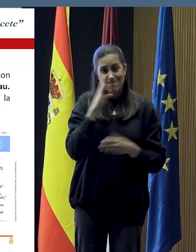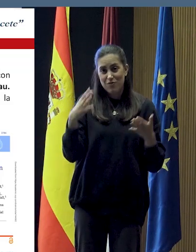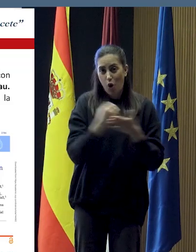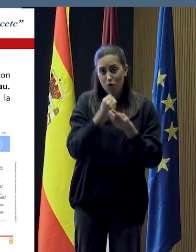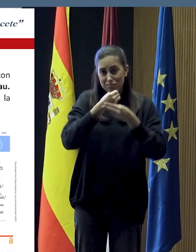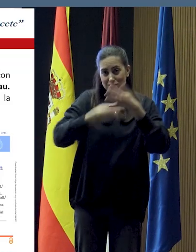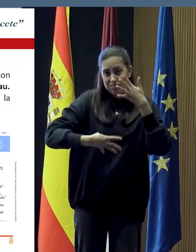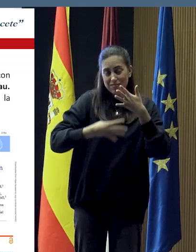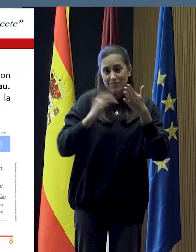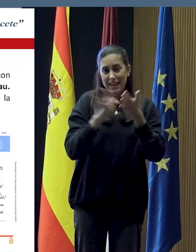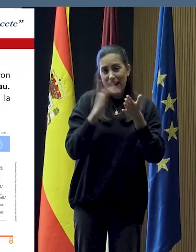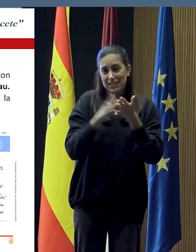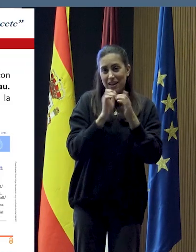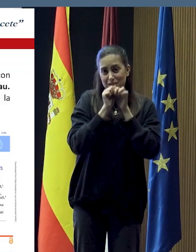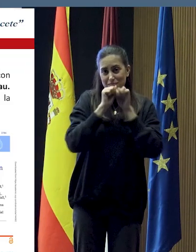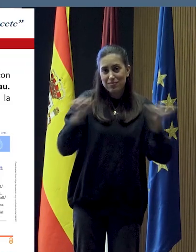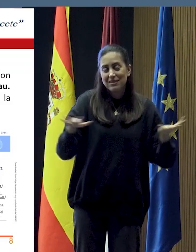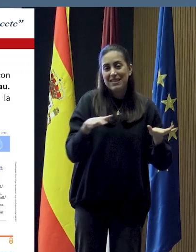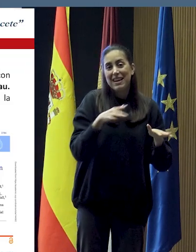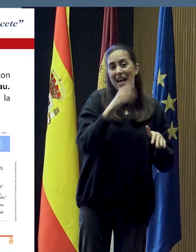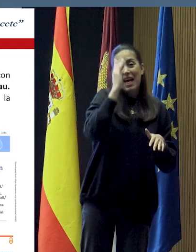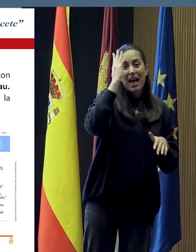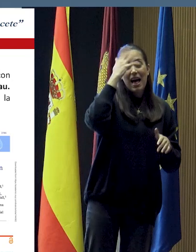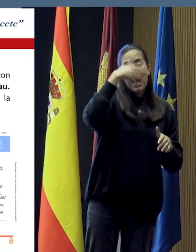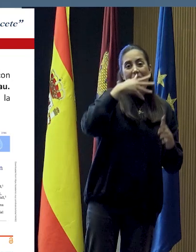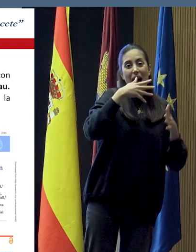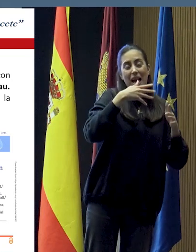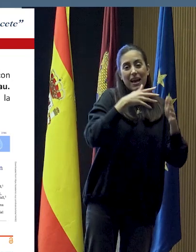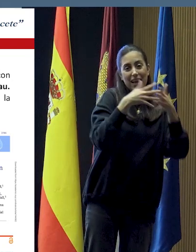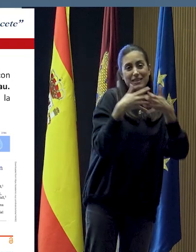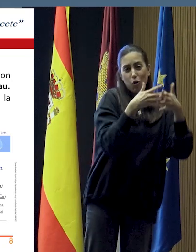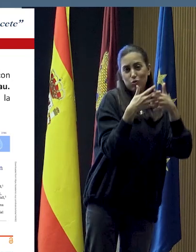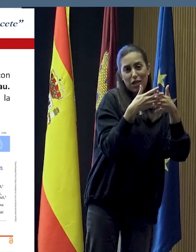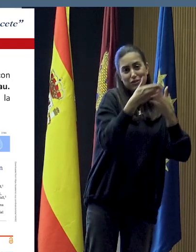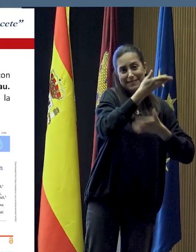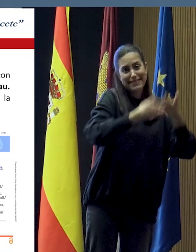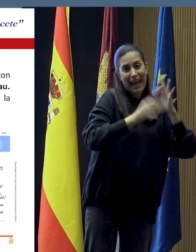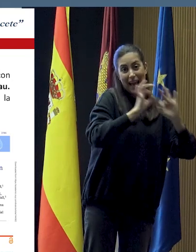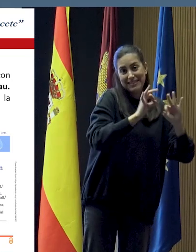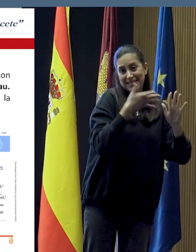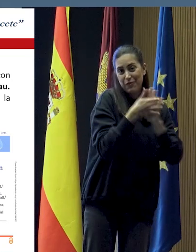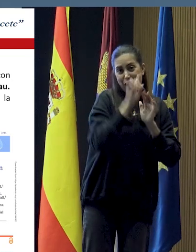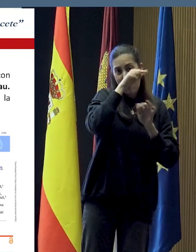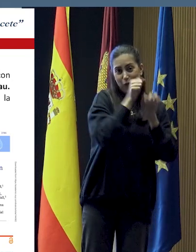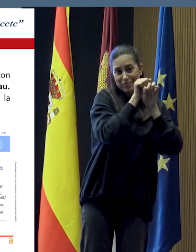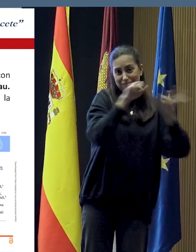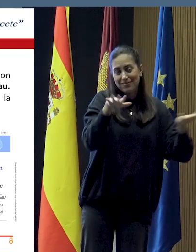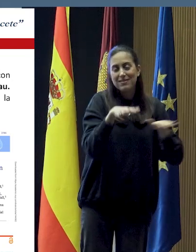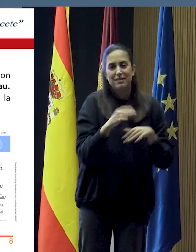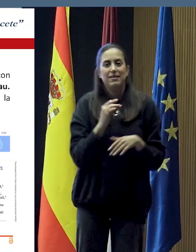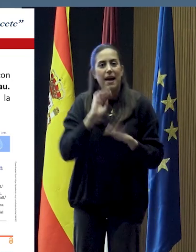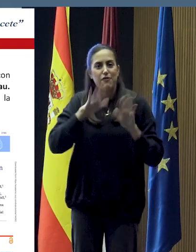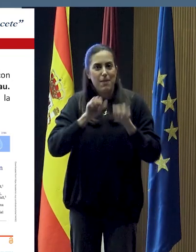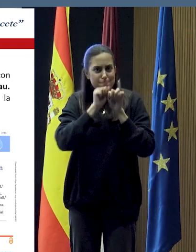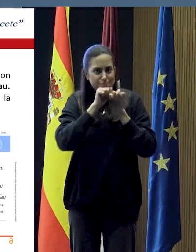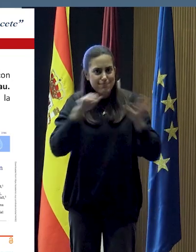alto impacto. Trabajar con los americanos es lo que tiene, lo hacen todo a lo grande. Y bueno, pues son revistas que tienen muchísimo impacto